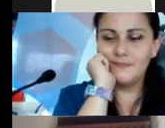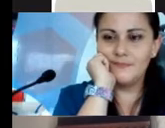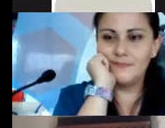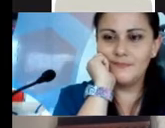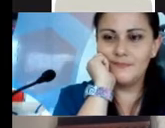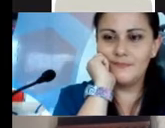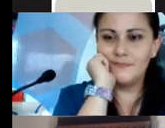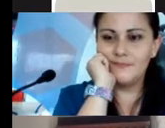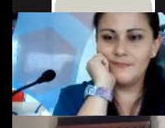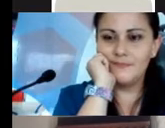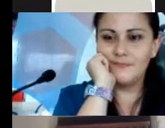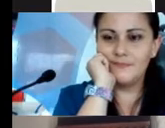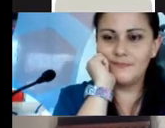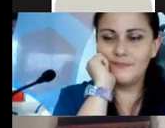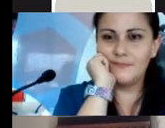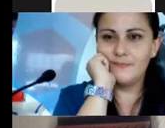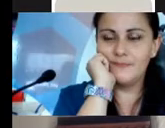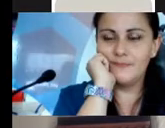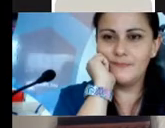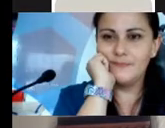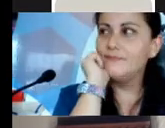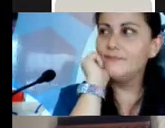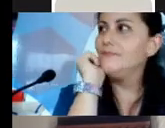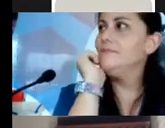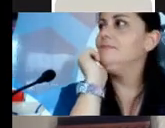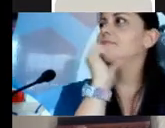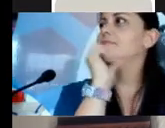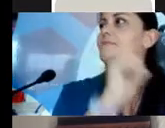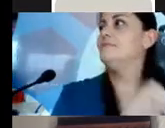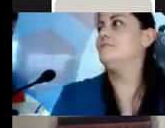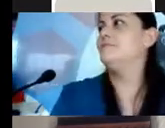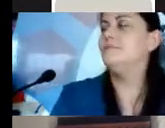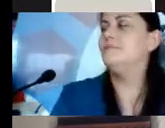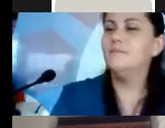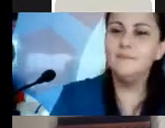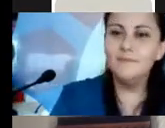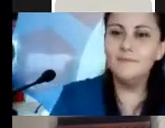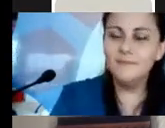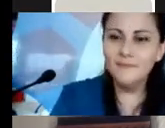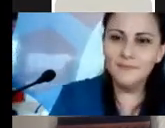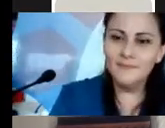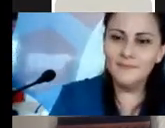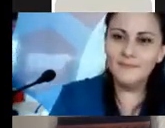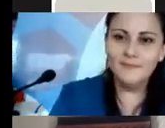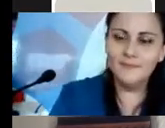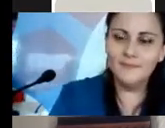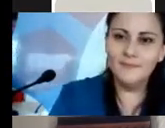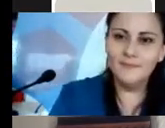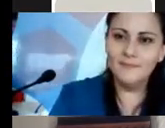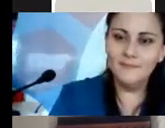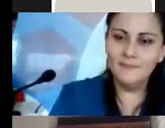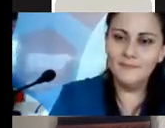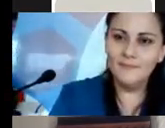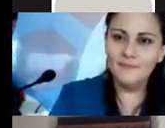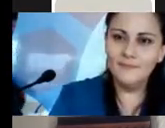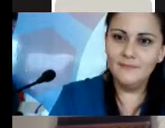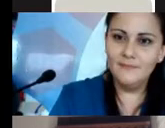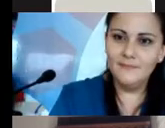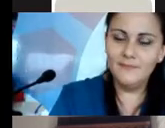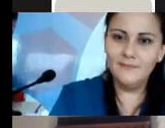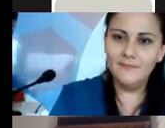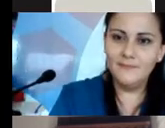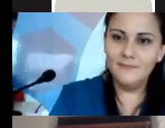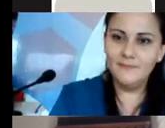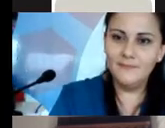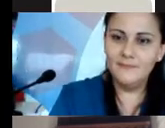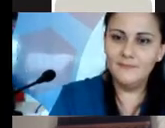son los que me van a permitir llevar la cabeza más hacia una carga casi puntual sobre mis tuberosidades